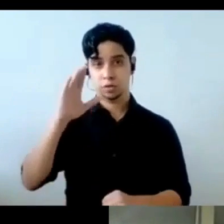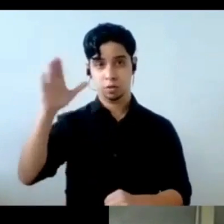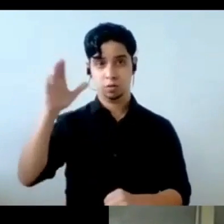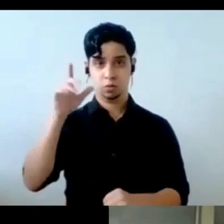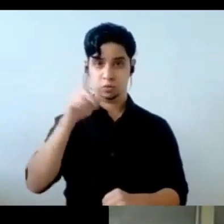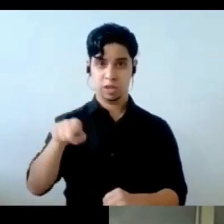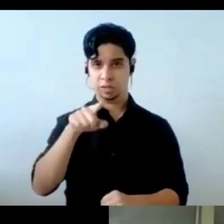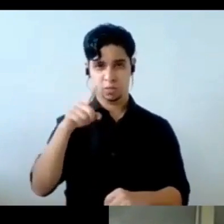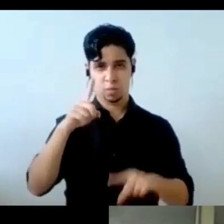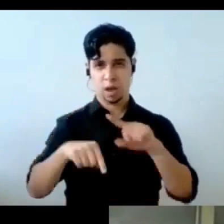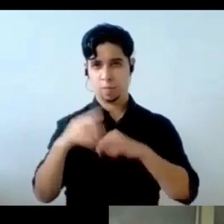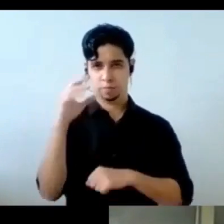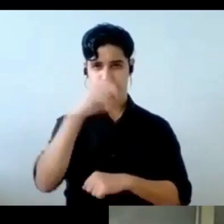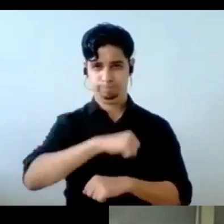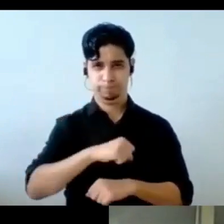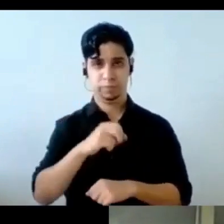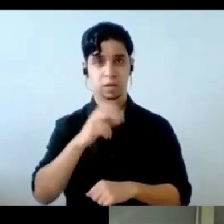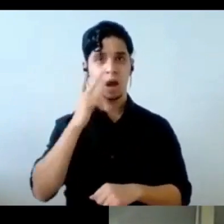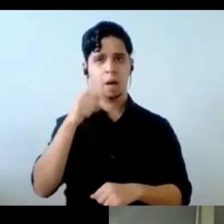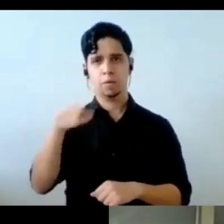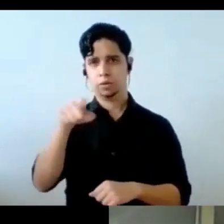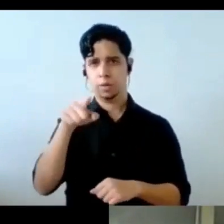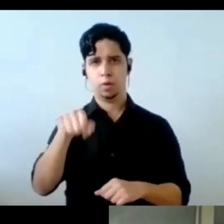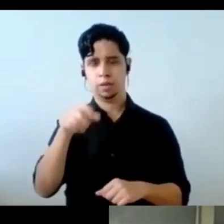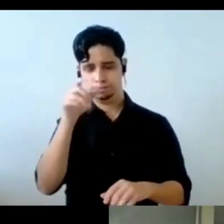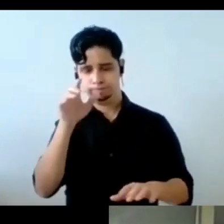a. A ver si ustedes hacen clic.